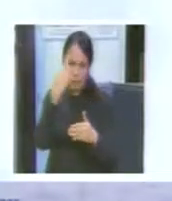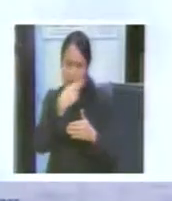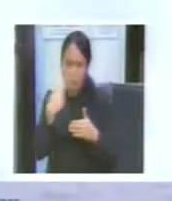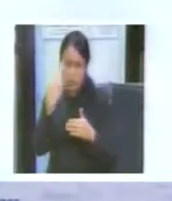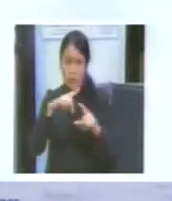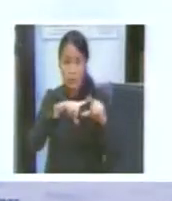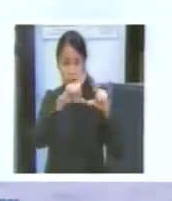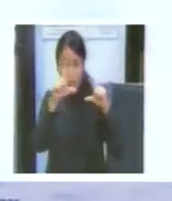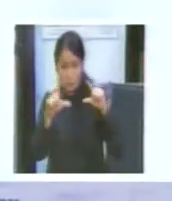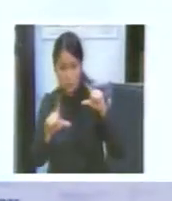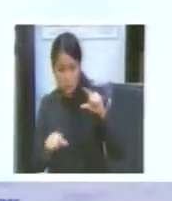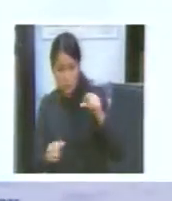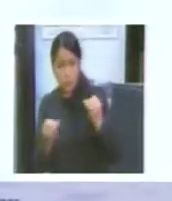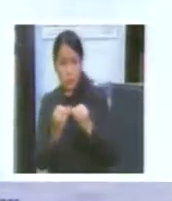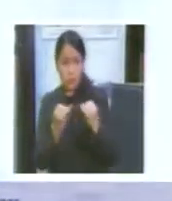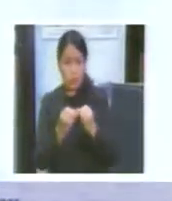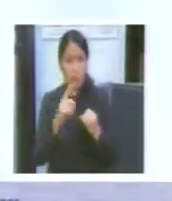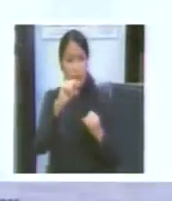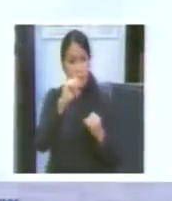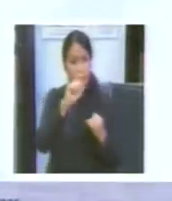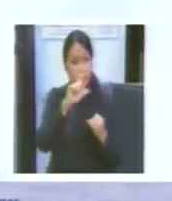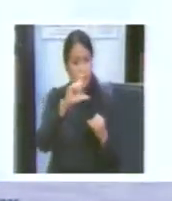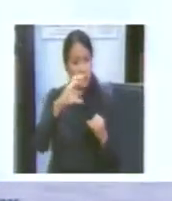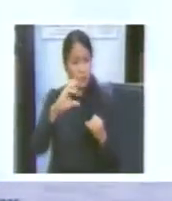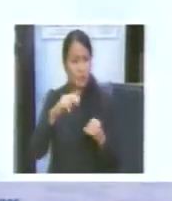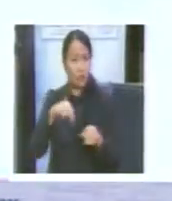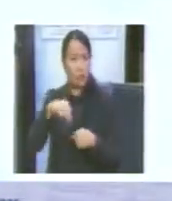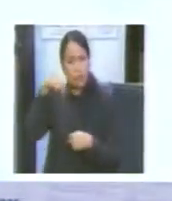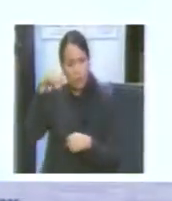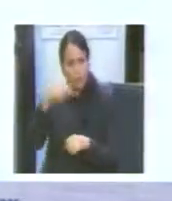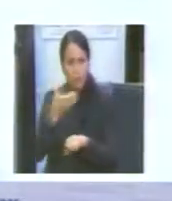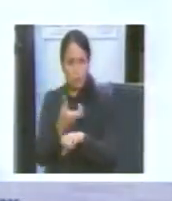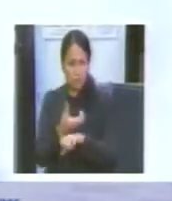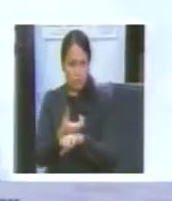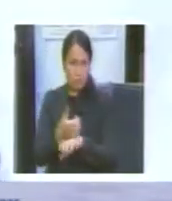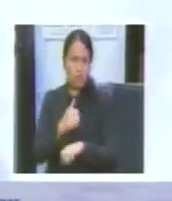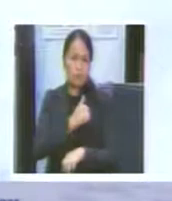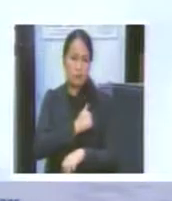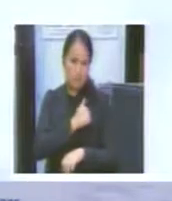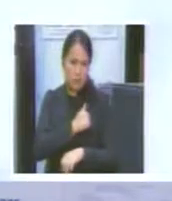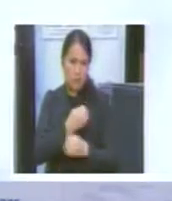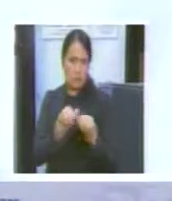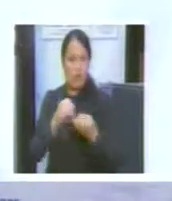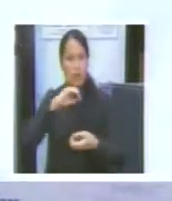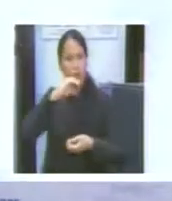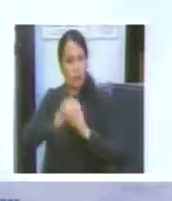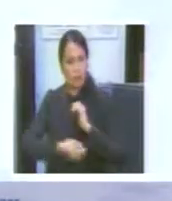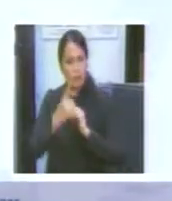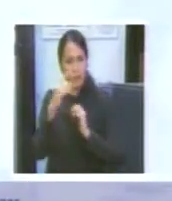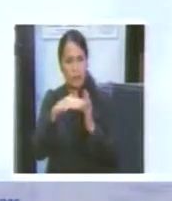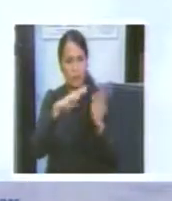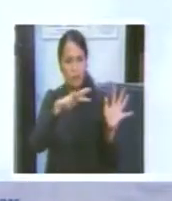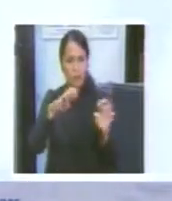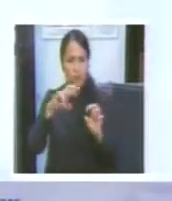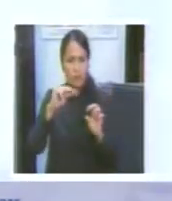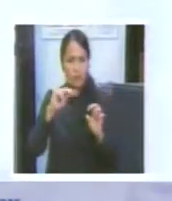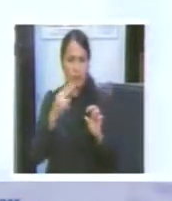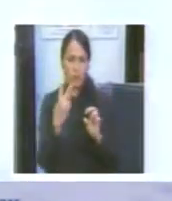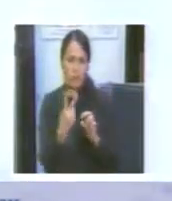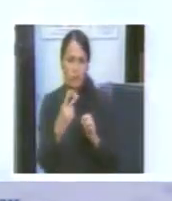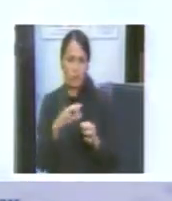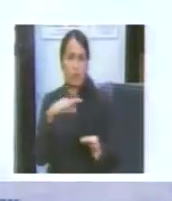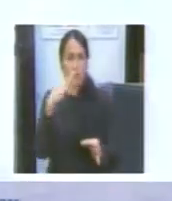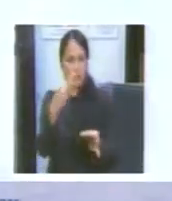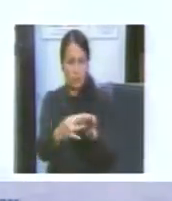venía de negociar el Tratado de Libre Comercio de América del Norte, cuya negociación concluyó en 1992 y entró en vigor en